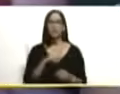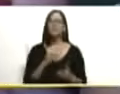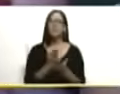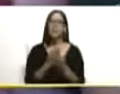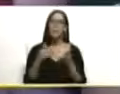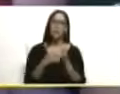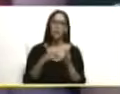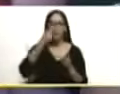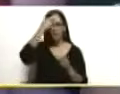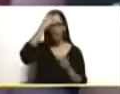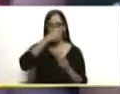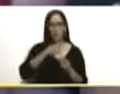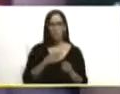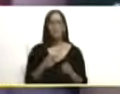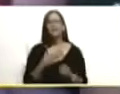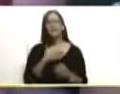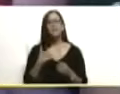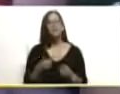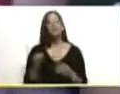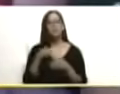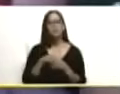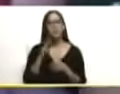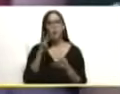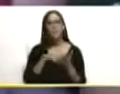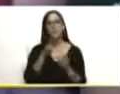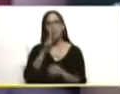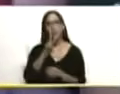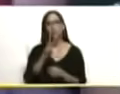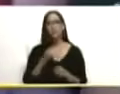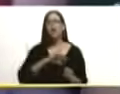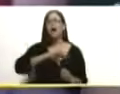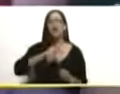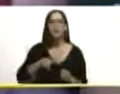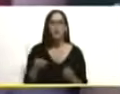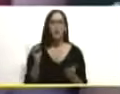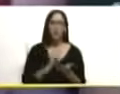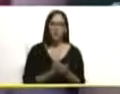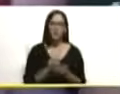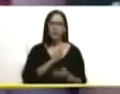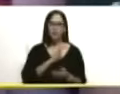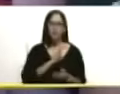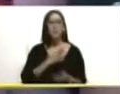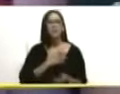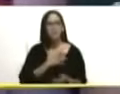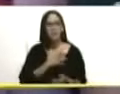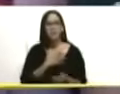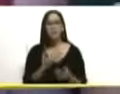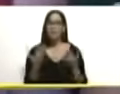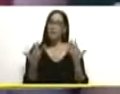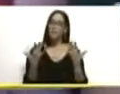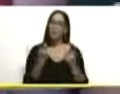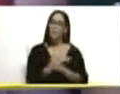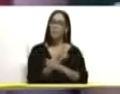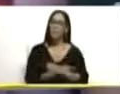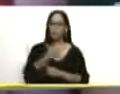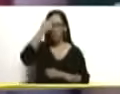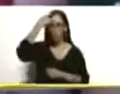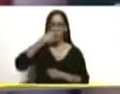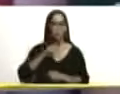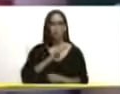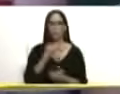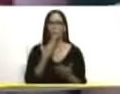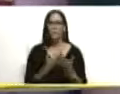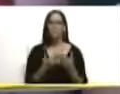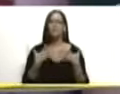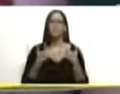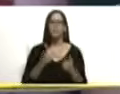pueblo, que pretendieron incluso en el 2002 arrebatarnos nuevamente los que nos pertenecían, y la mano poderosa del pueblo no lo dejó y rescató